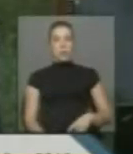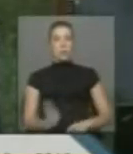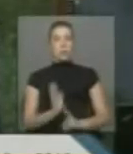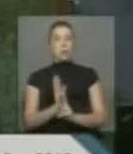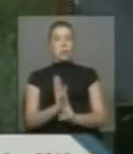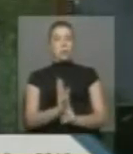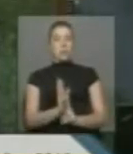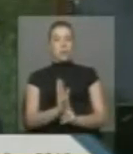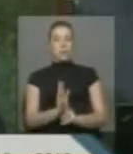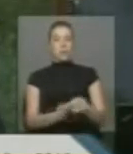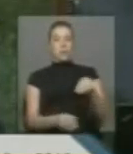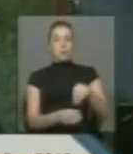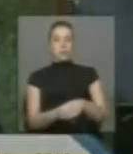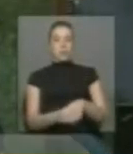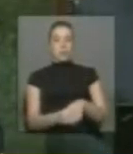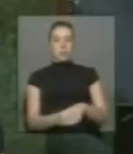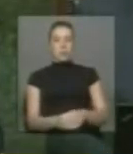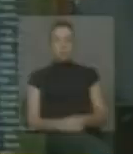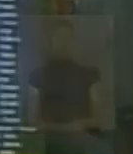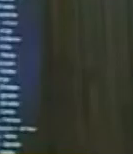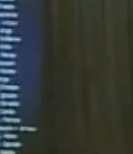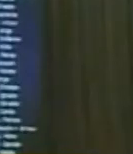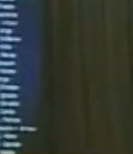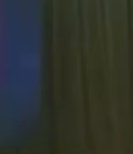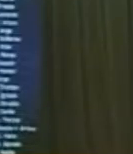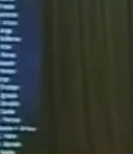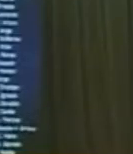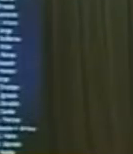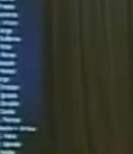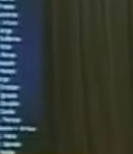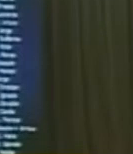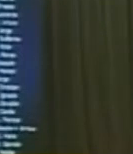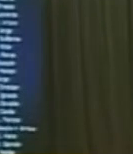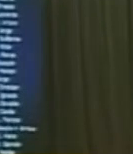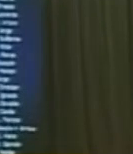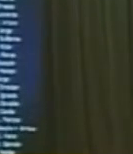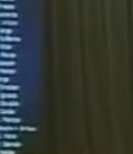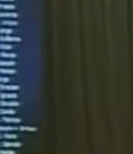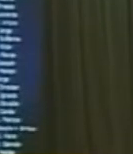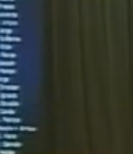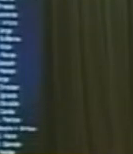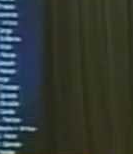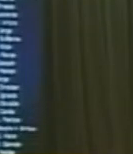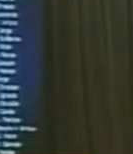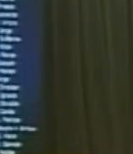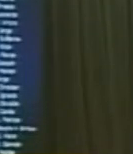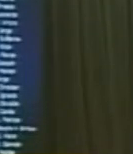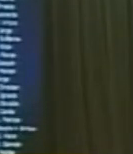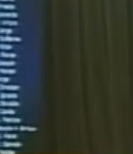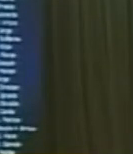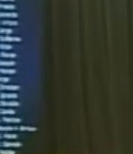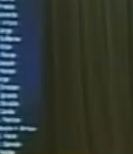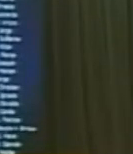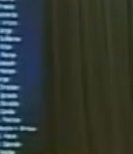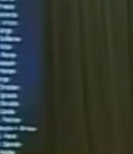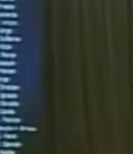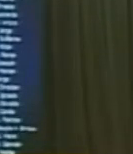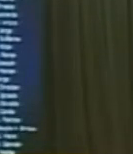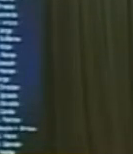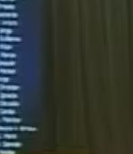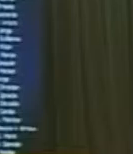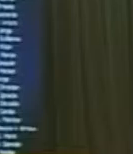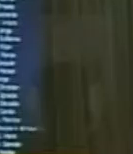León, un diputado de la UDI también votó en contra, el diputado Jorge Ulloa, y un diputado independiente, Gaspar Rivas, y